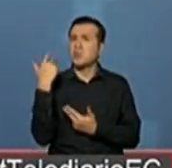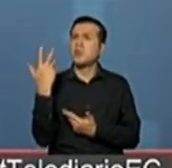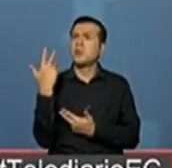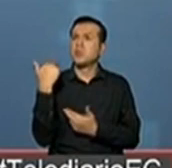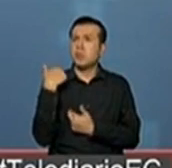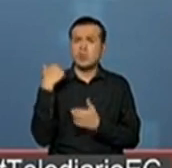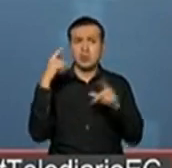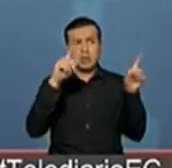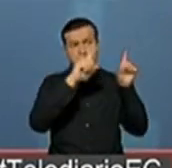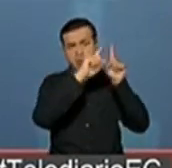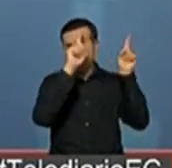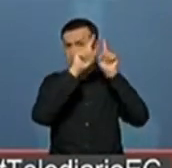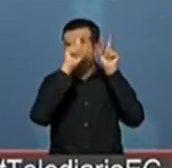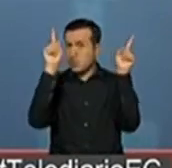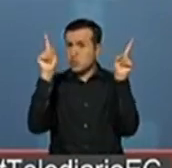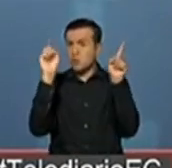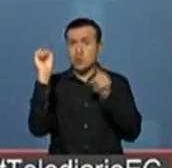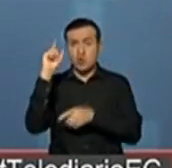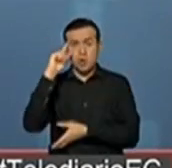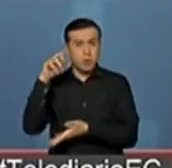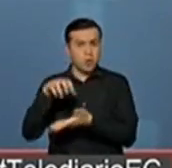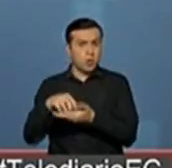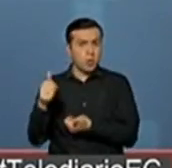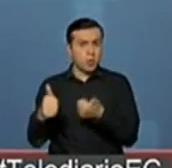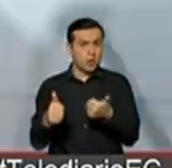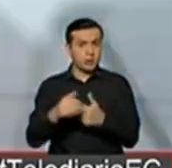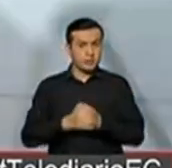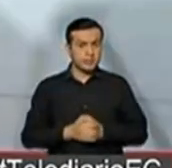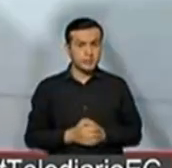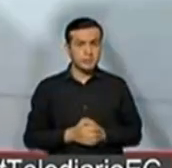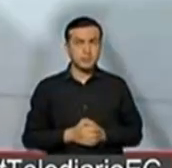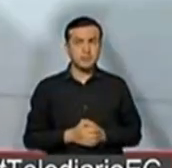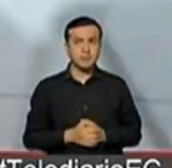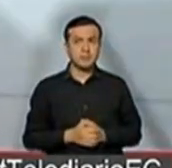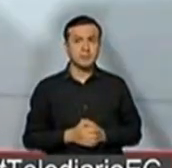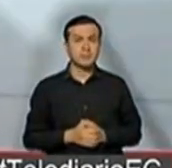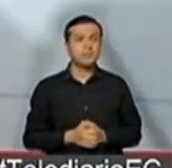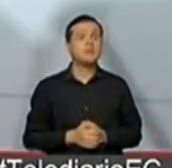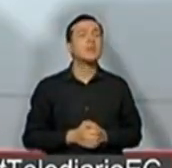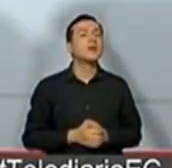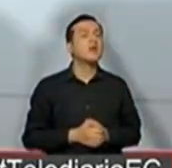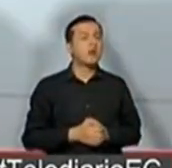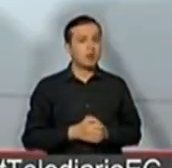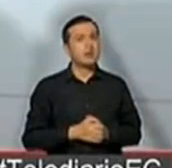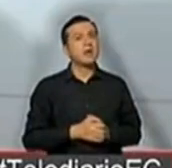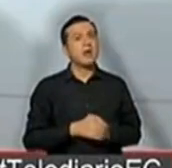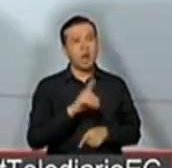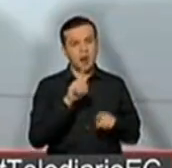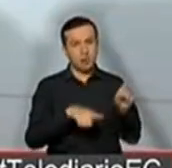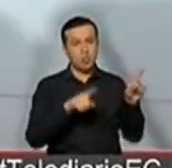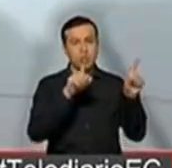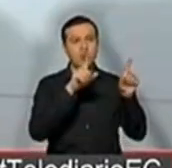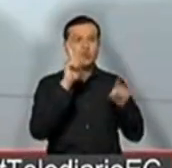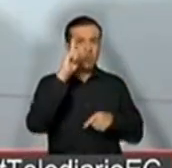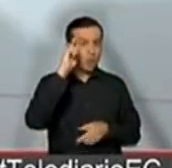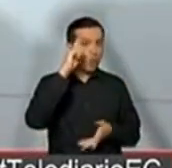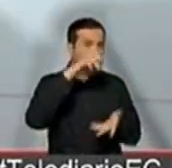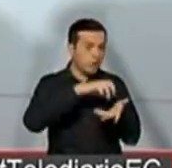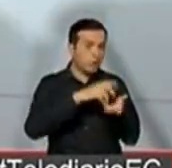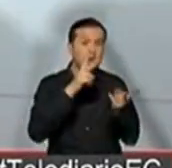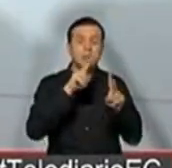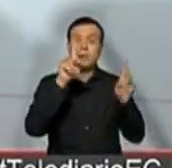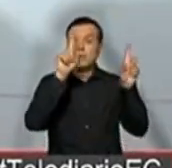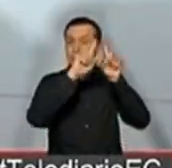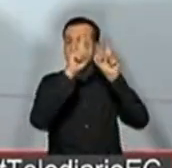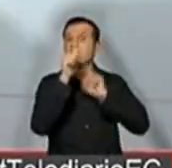de concesiones o en manos estatales. Están en manos estatales y privadas, pero las